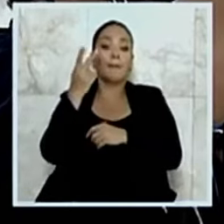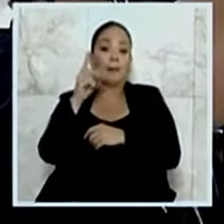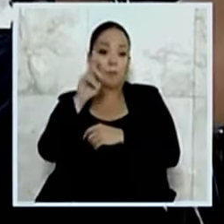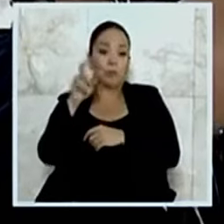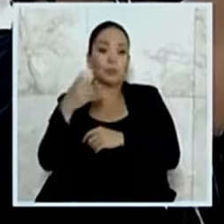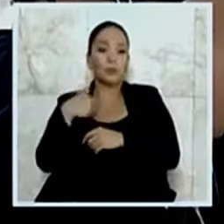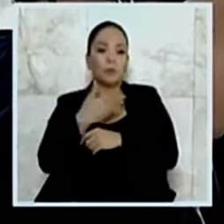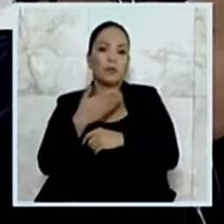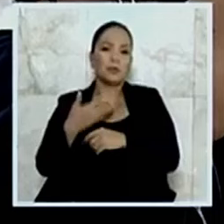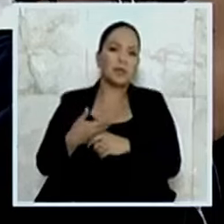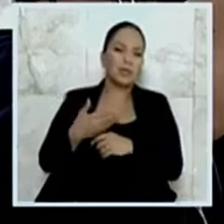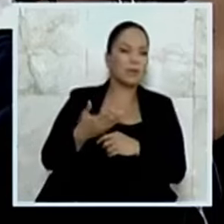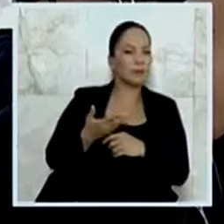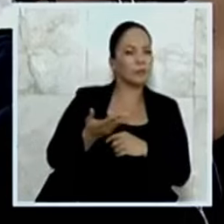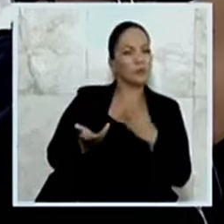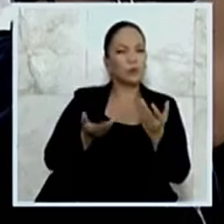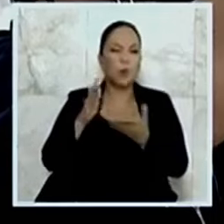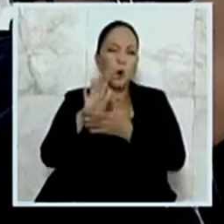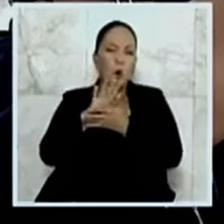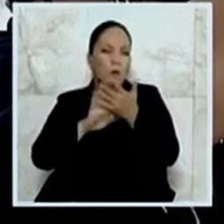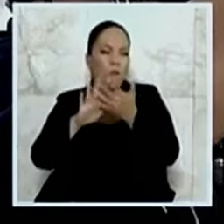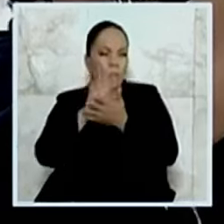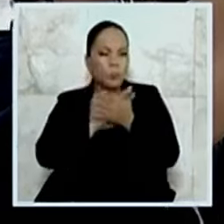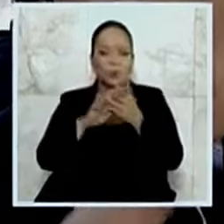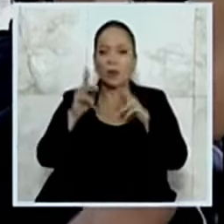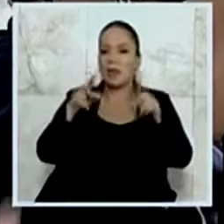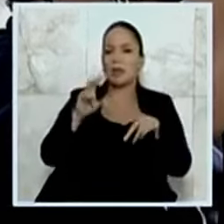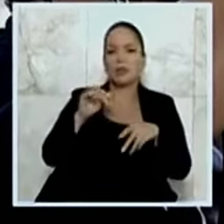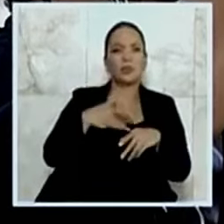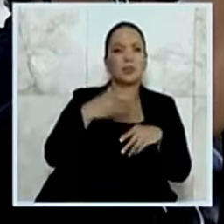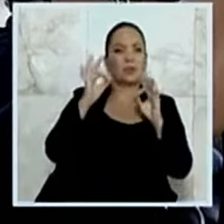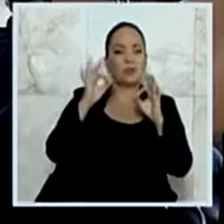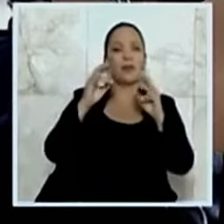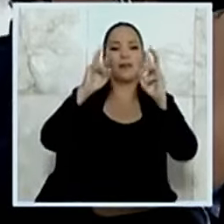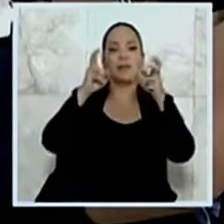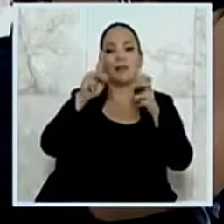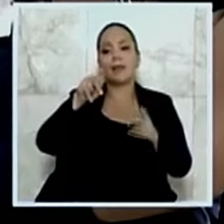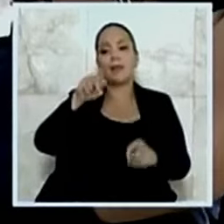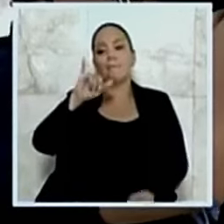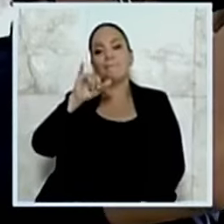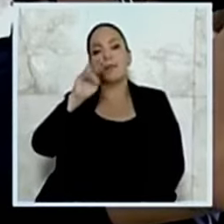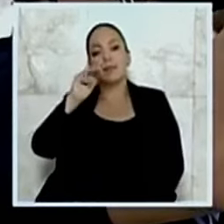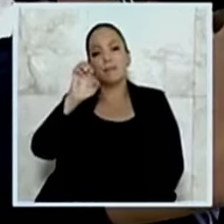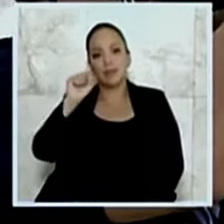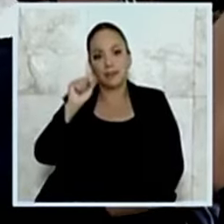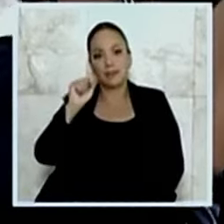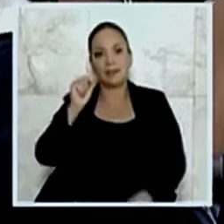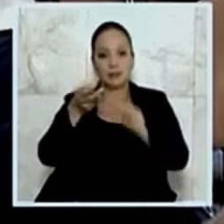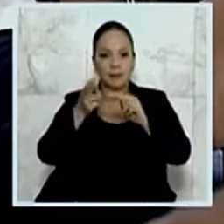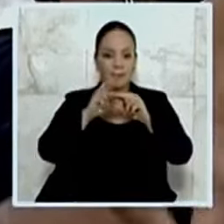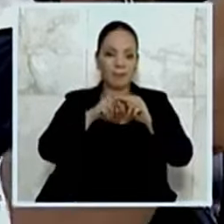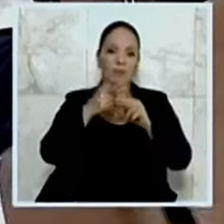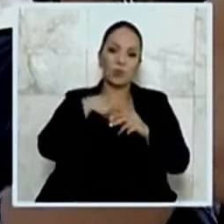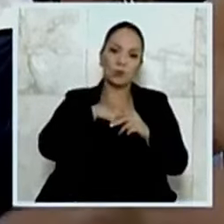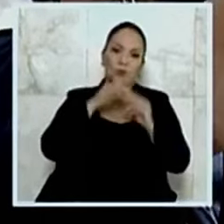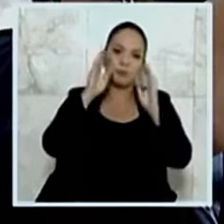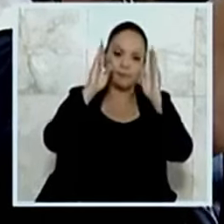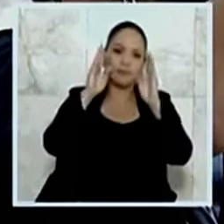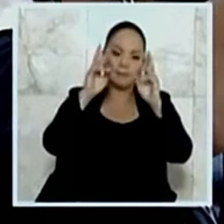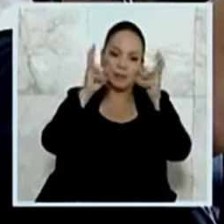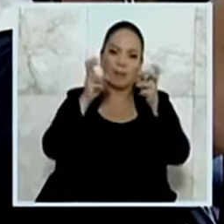diferentes señales, entre ellas las del Guardián. Señor presidente, no ha caído muy bien la decisión, ha